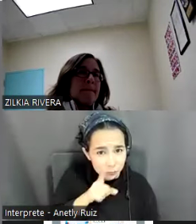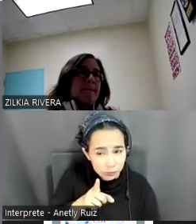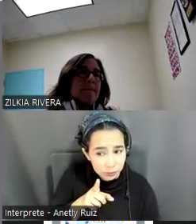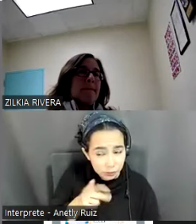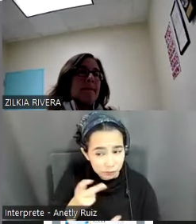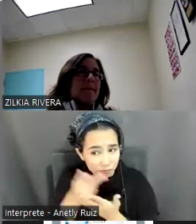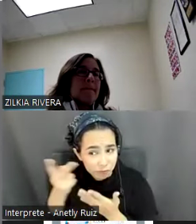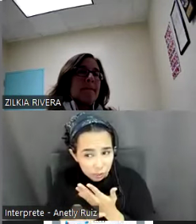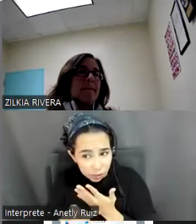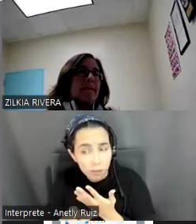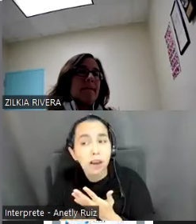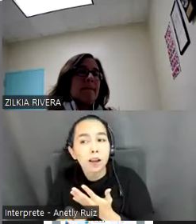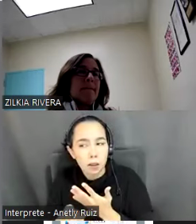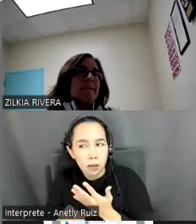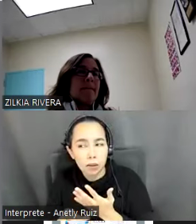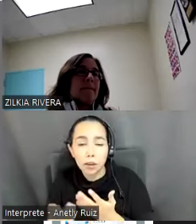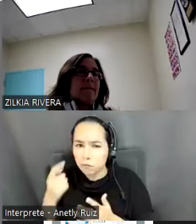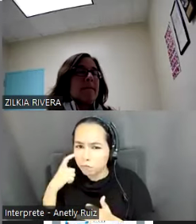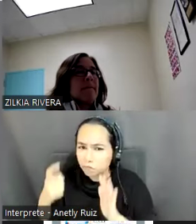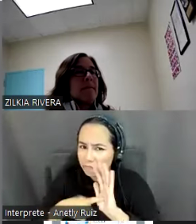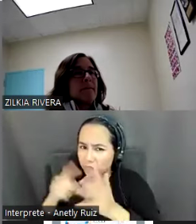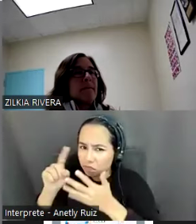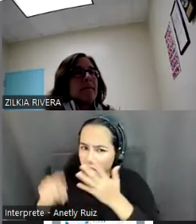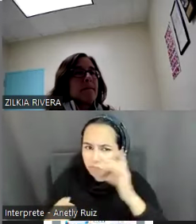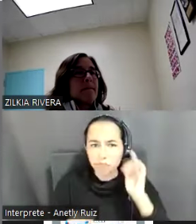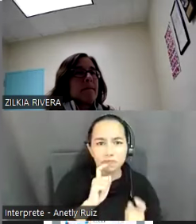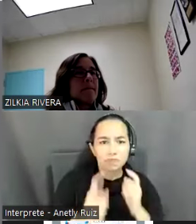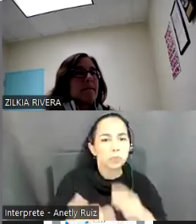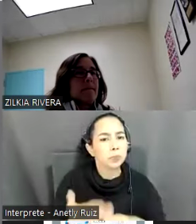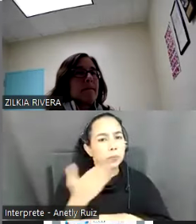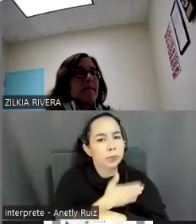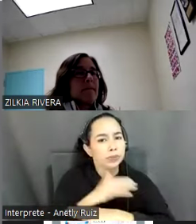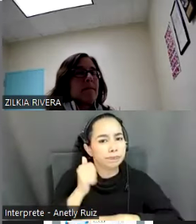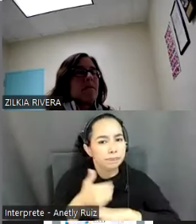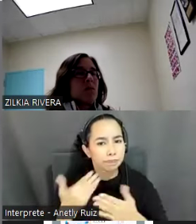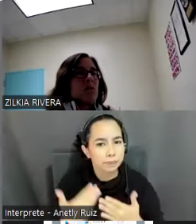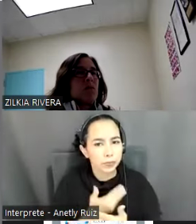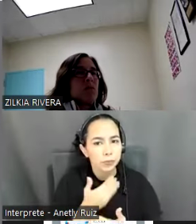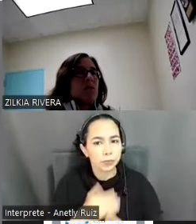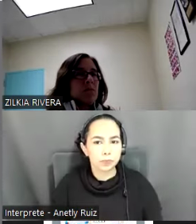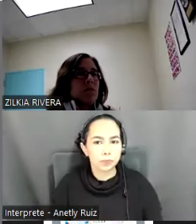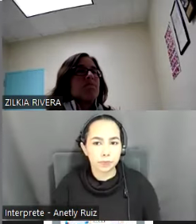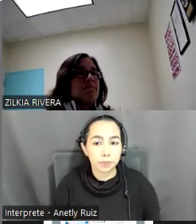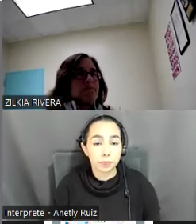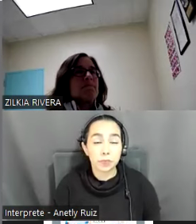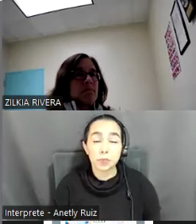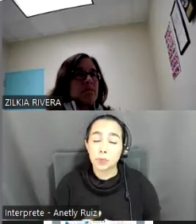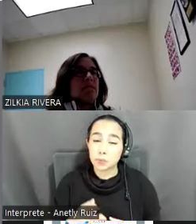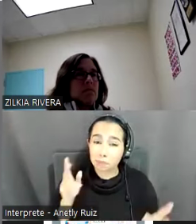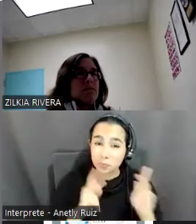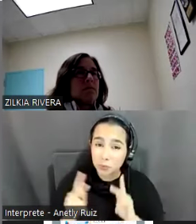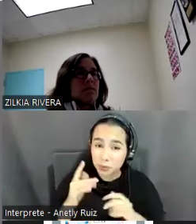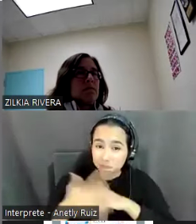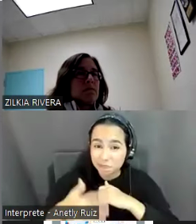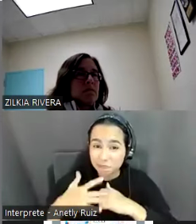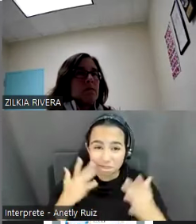súper interesante lo que trae sobre los proveedores de servicios de salud porque somos pocos haciendo mucho.